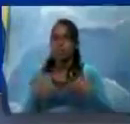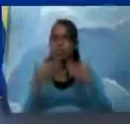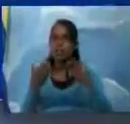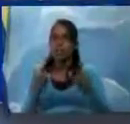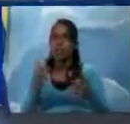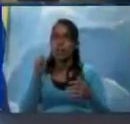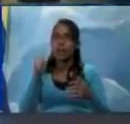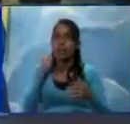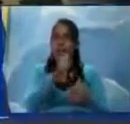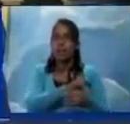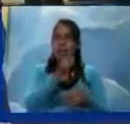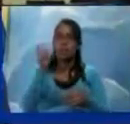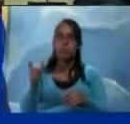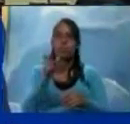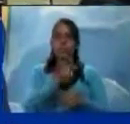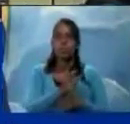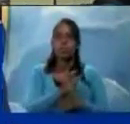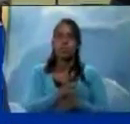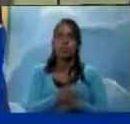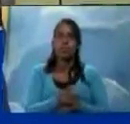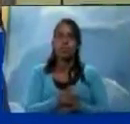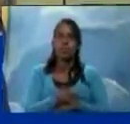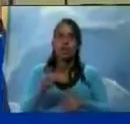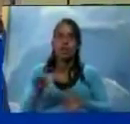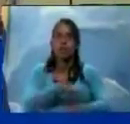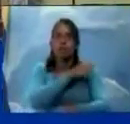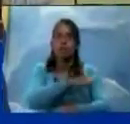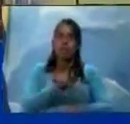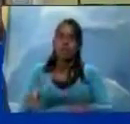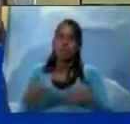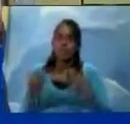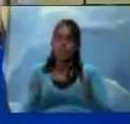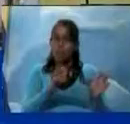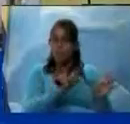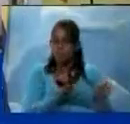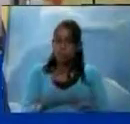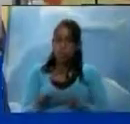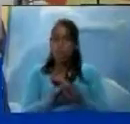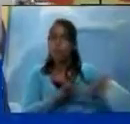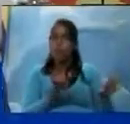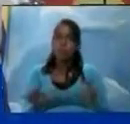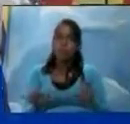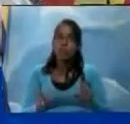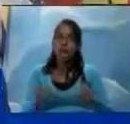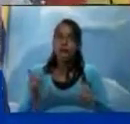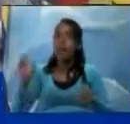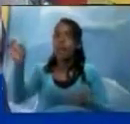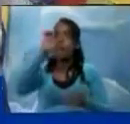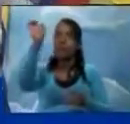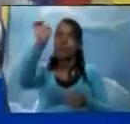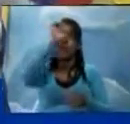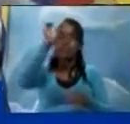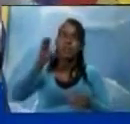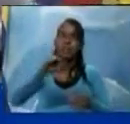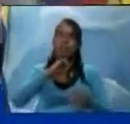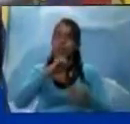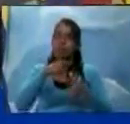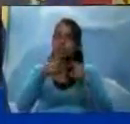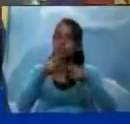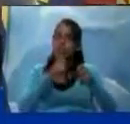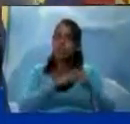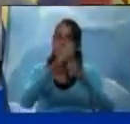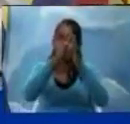a cada persona. Al músico le entregó el talento de la música. Al evangelista, el talento